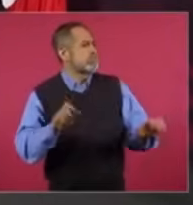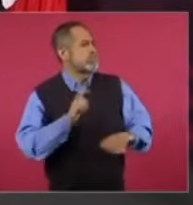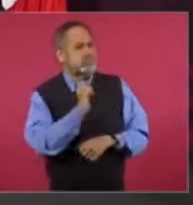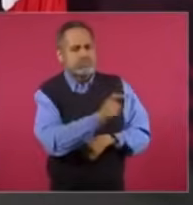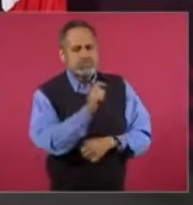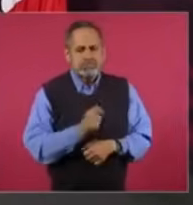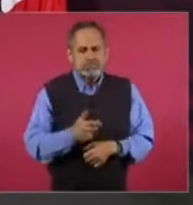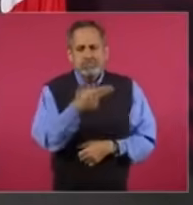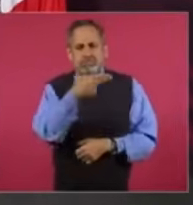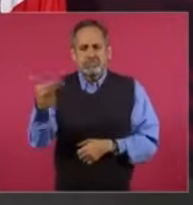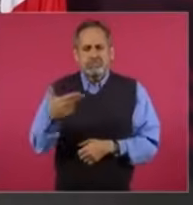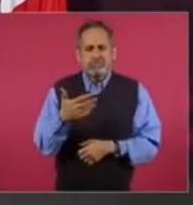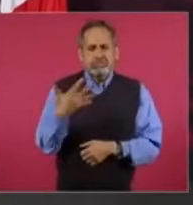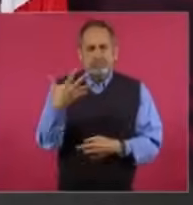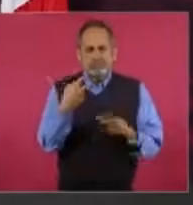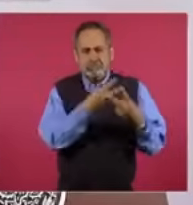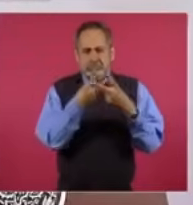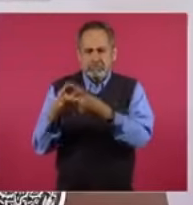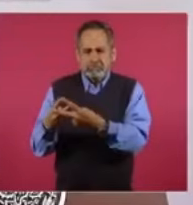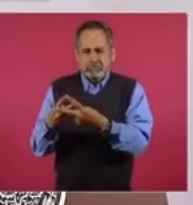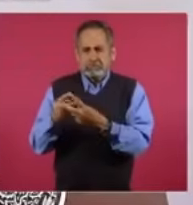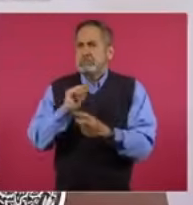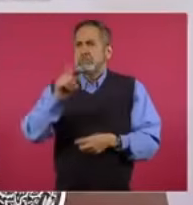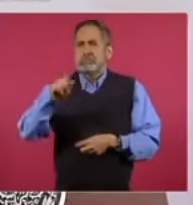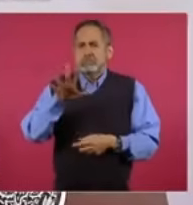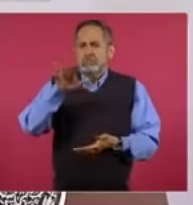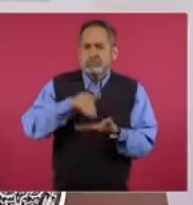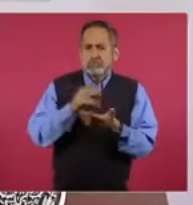de 5 estrellas,